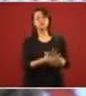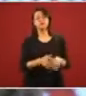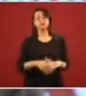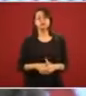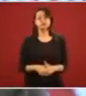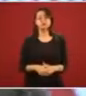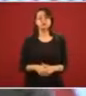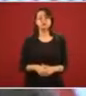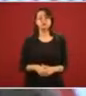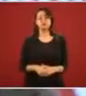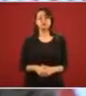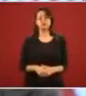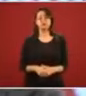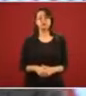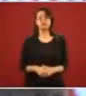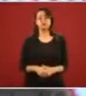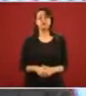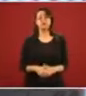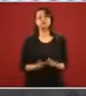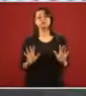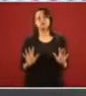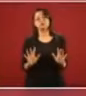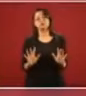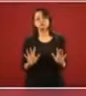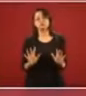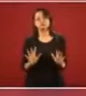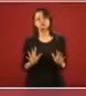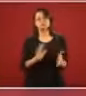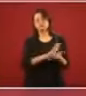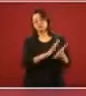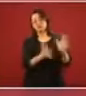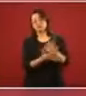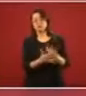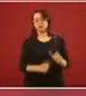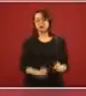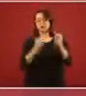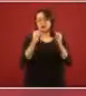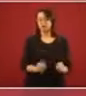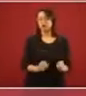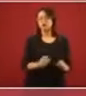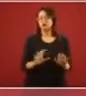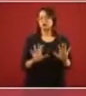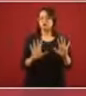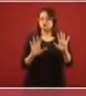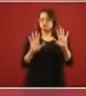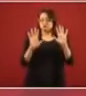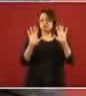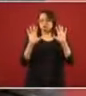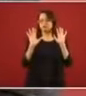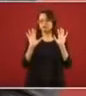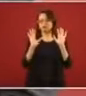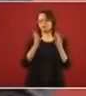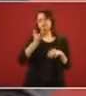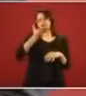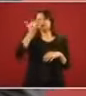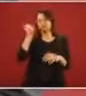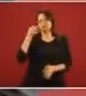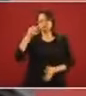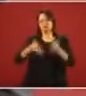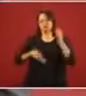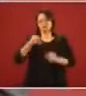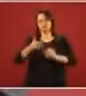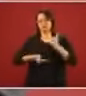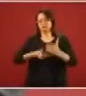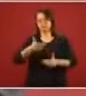delictuosa o presunta, para que no vaya a ser que en el debido proceso suceda eso,